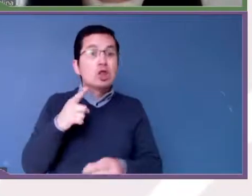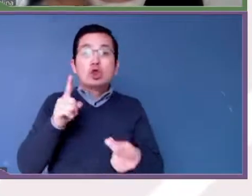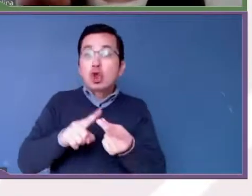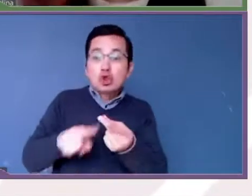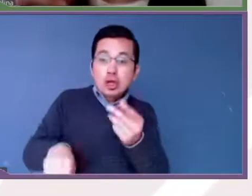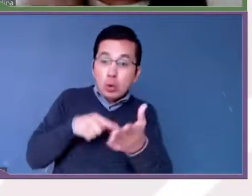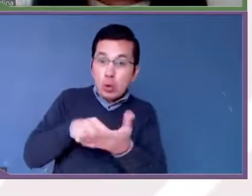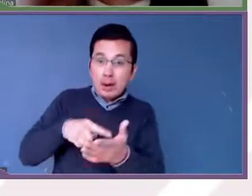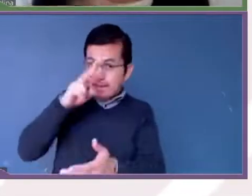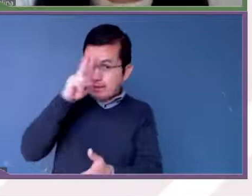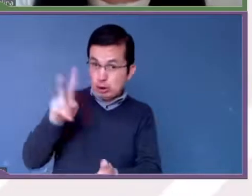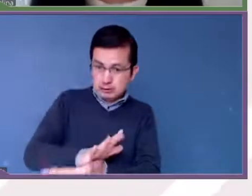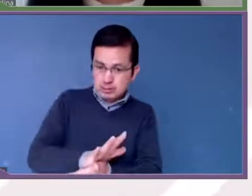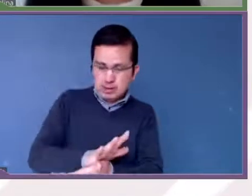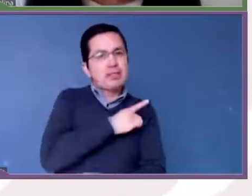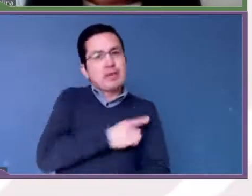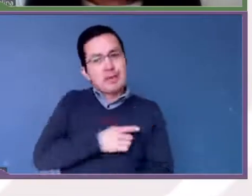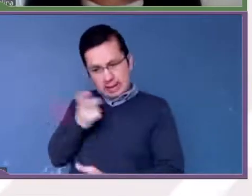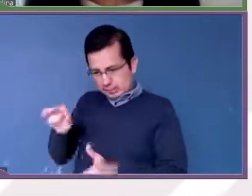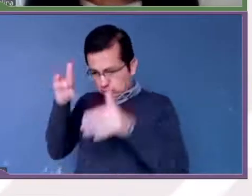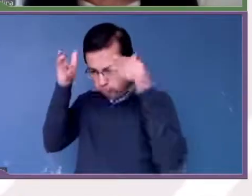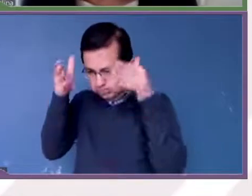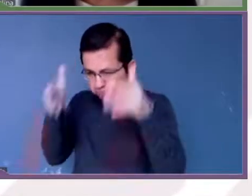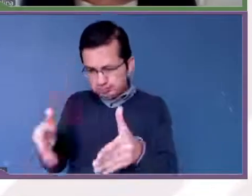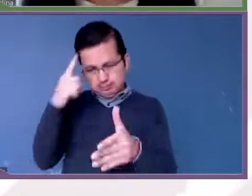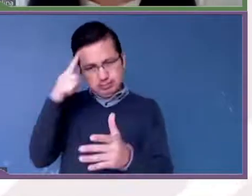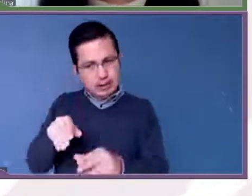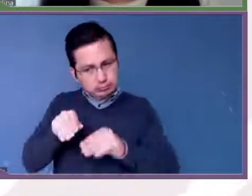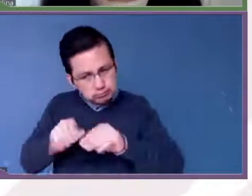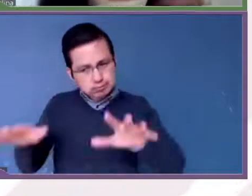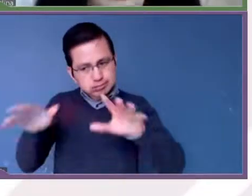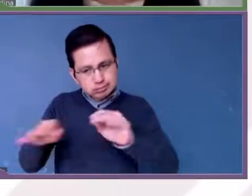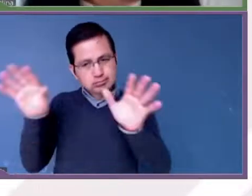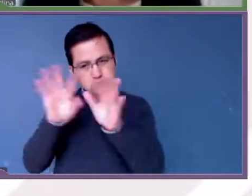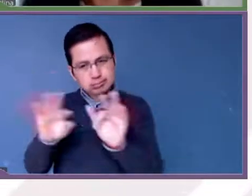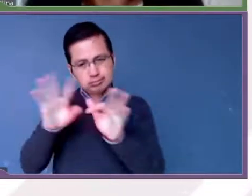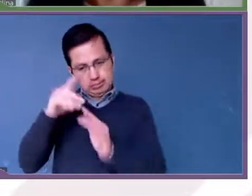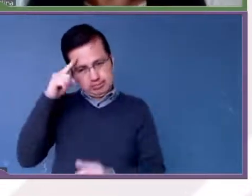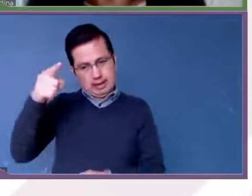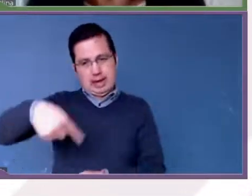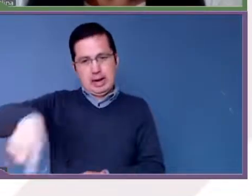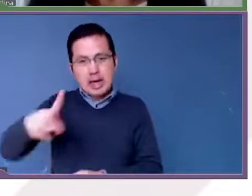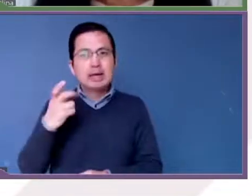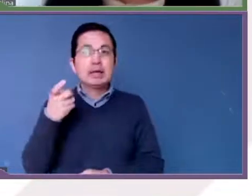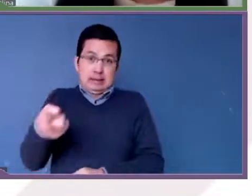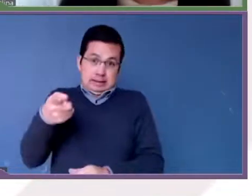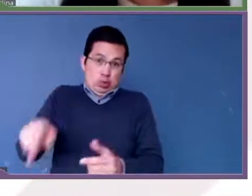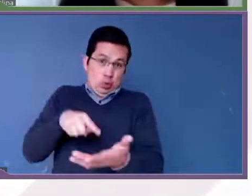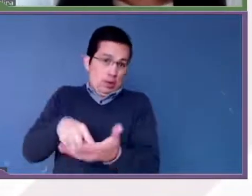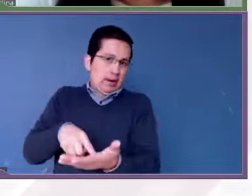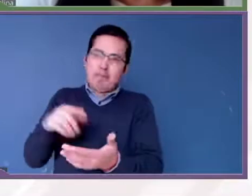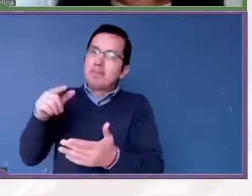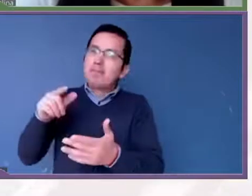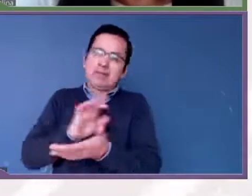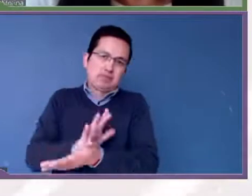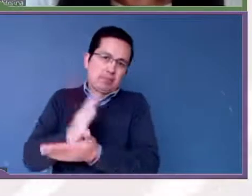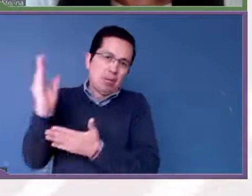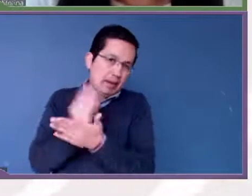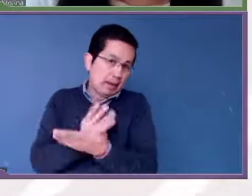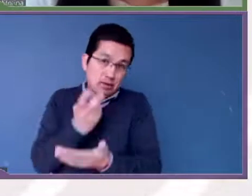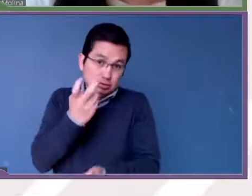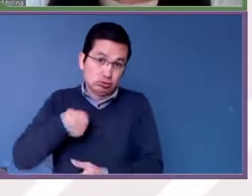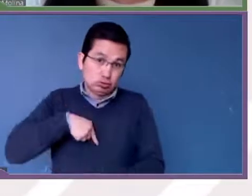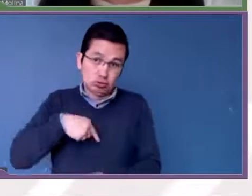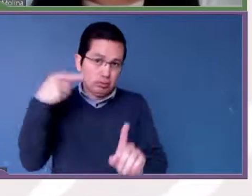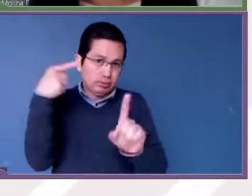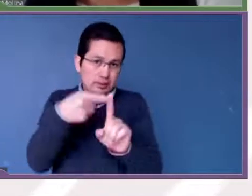poblaciones con sus necesidades específicas. Y creo que ese es un punto. Muchas